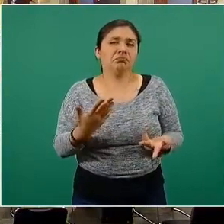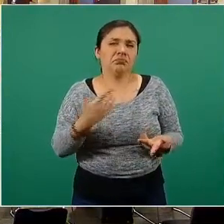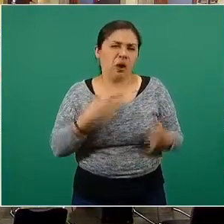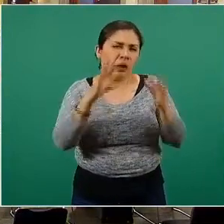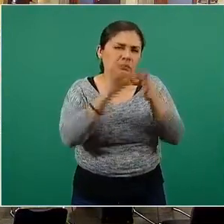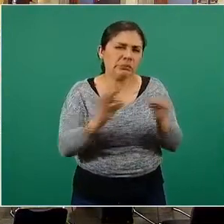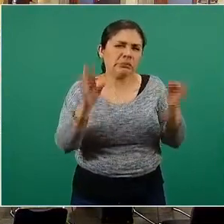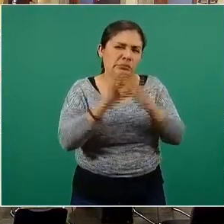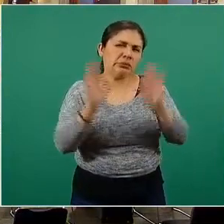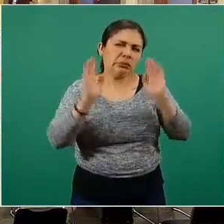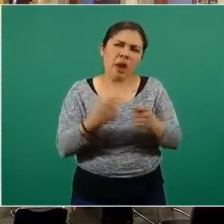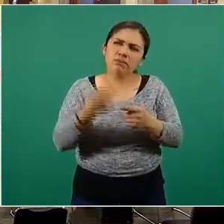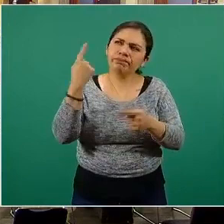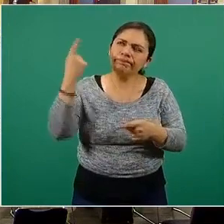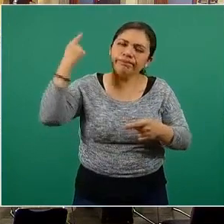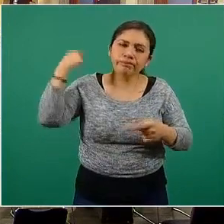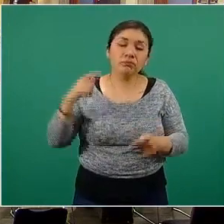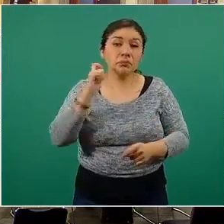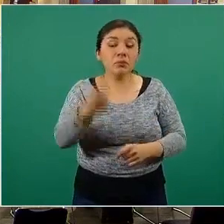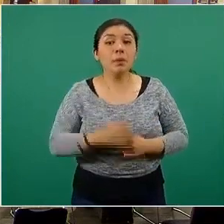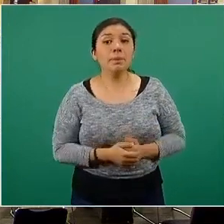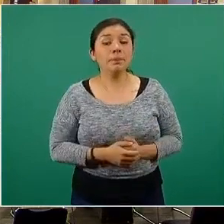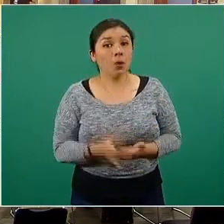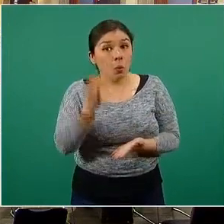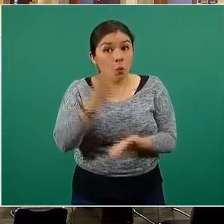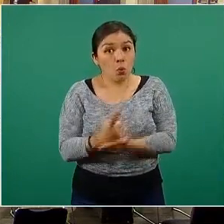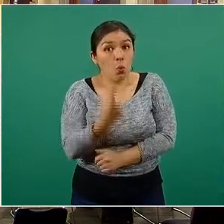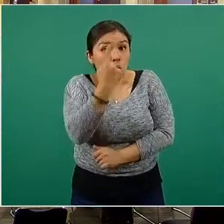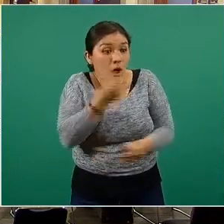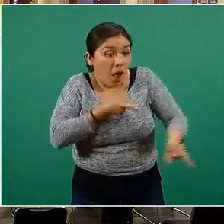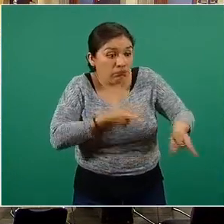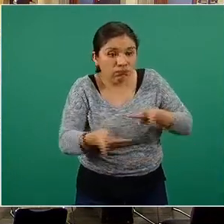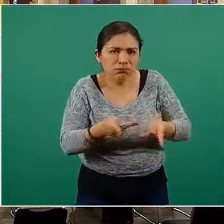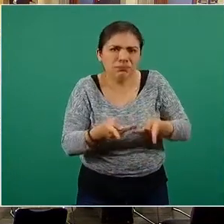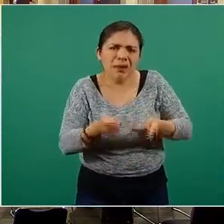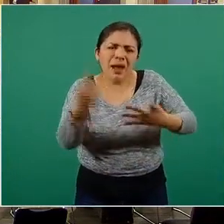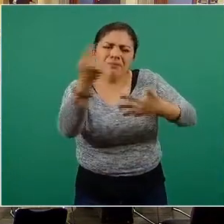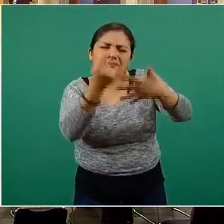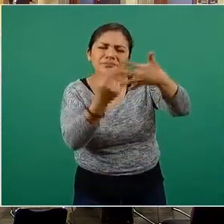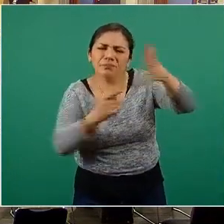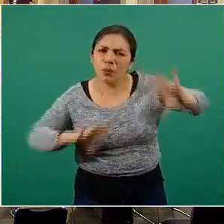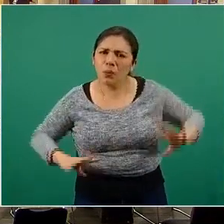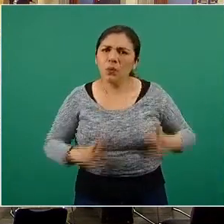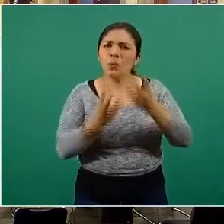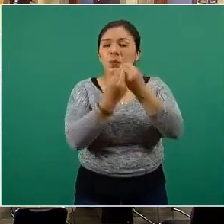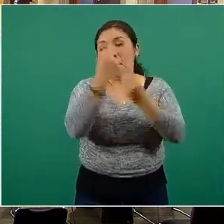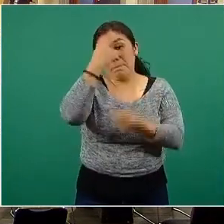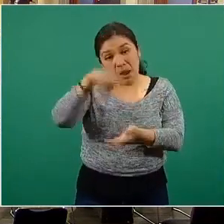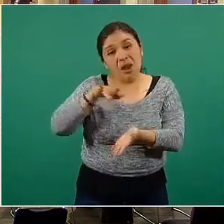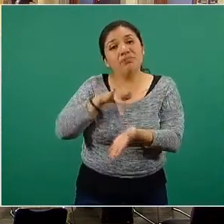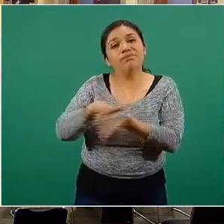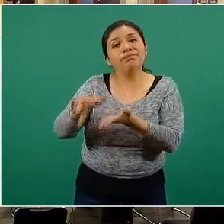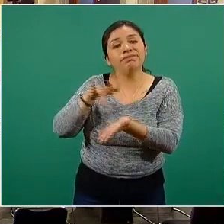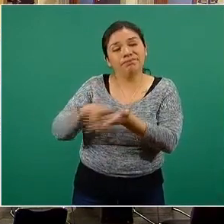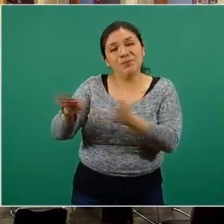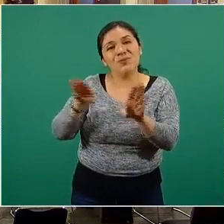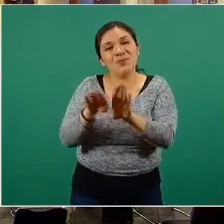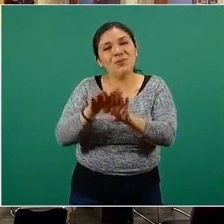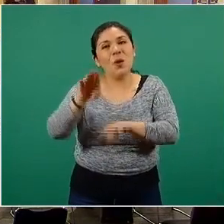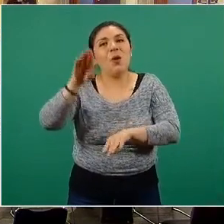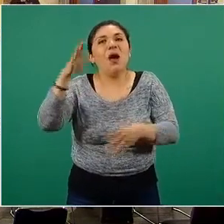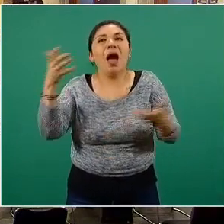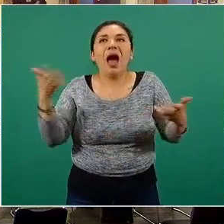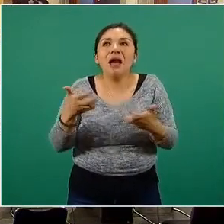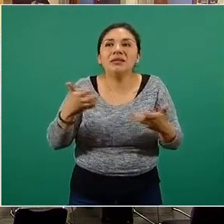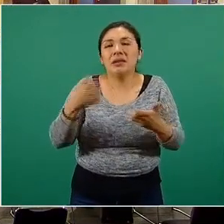venido mencionando, no es solamente una estrategia, es un cúmulo de estrategias los que apoyan obviamente a